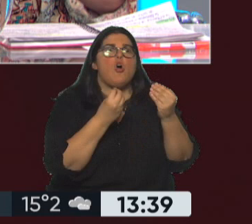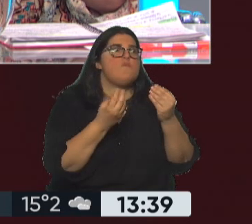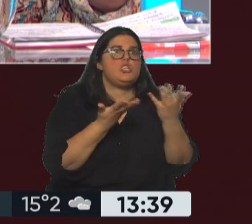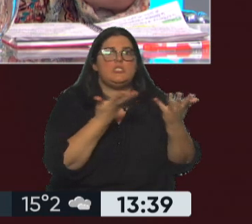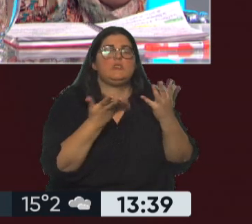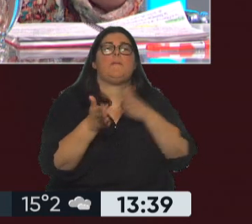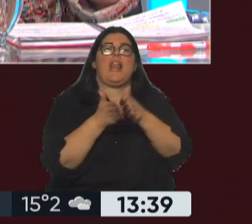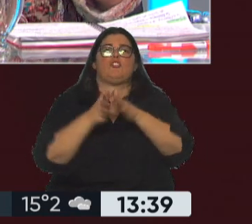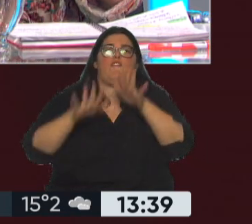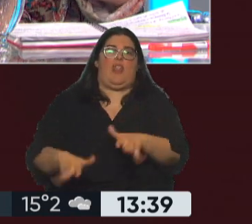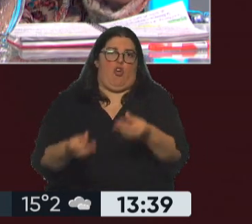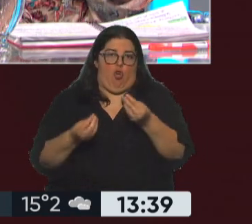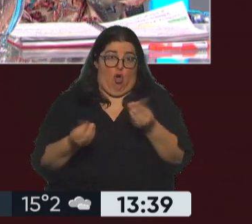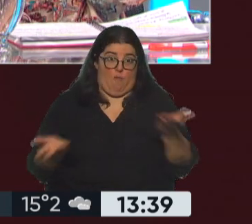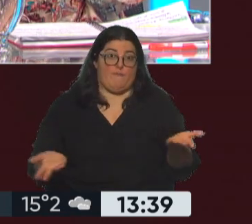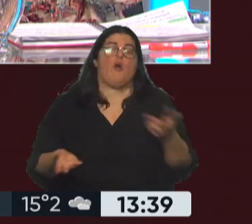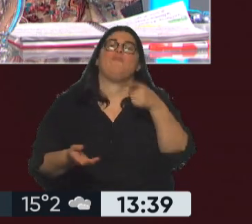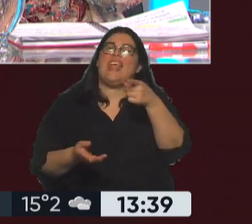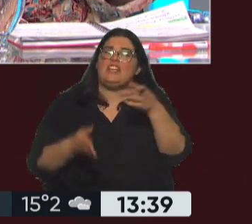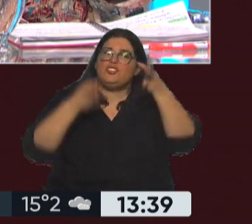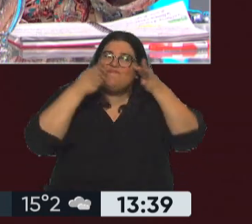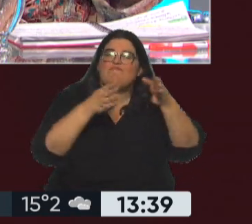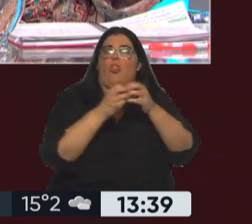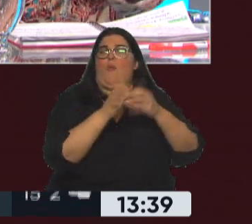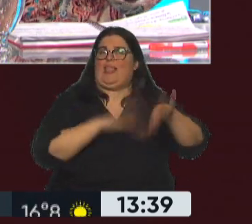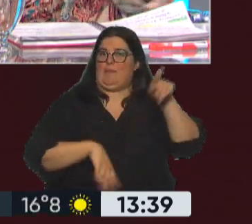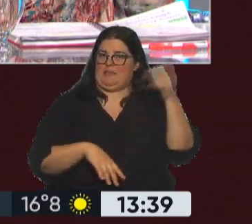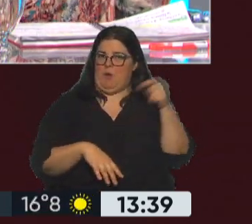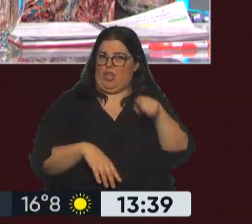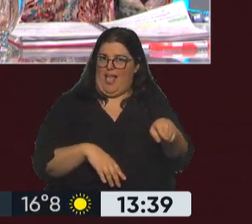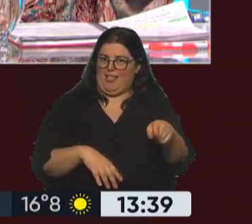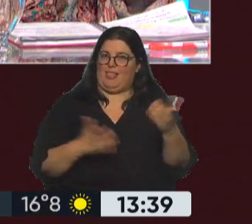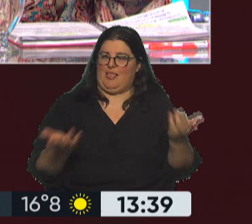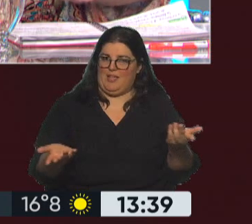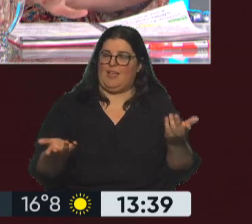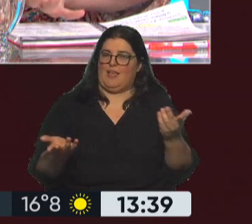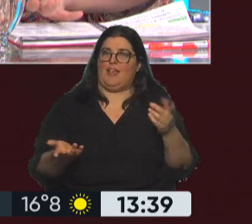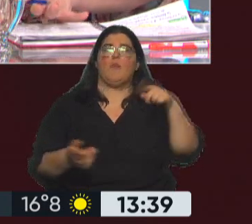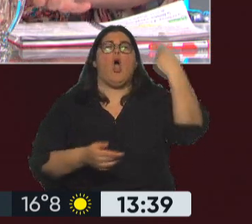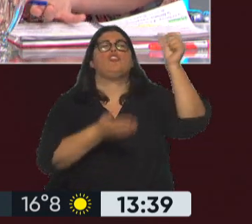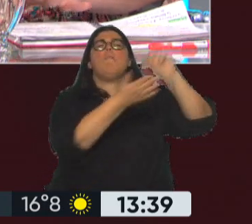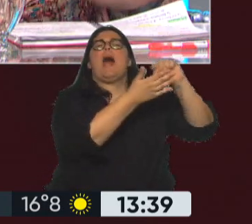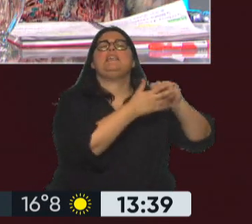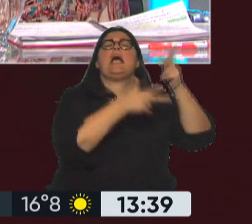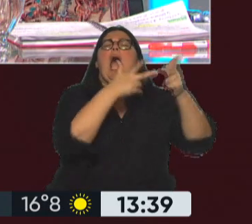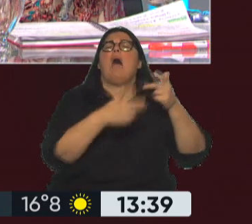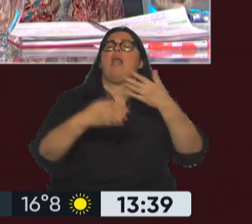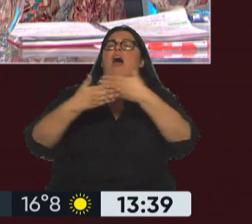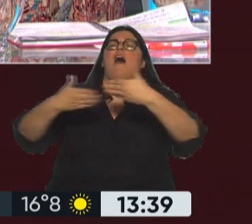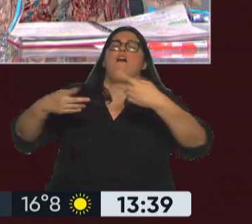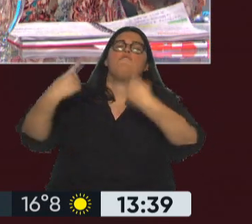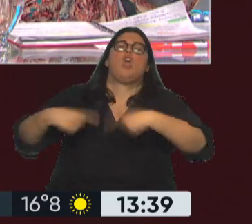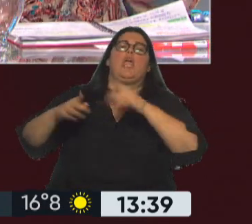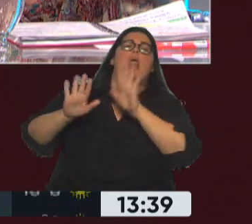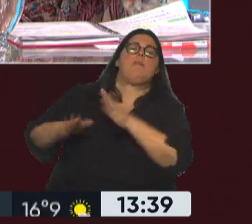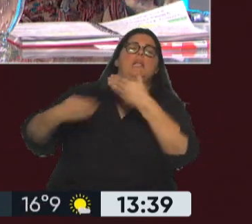flujo migratorio. Y esa me parece que es la discusión más importante, porque todos los países están hablando de medidas, pero cuando se trata de hacer